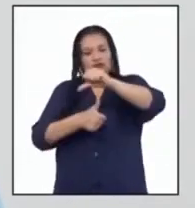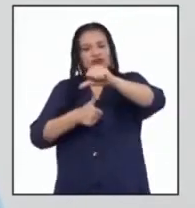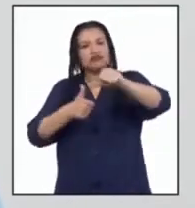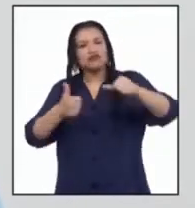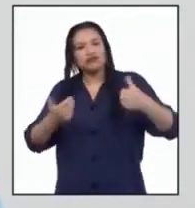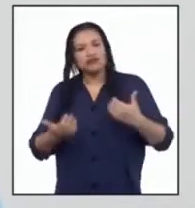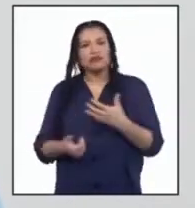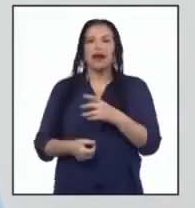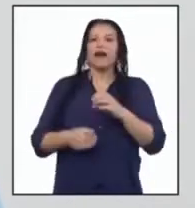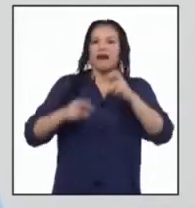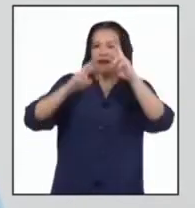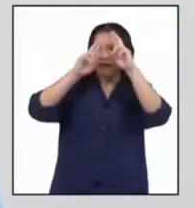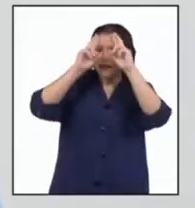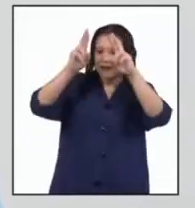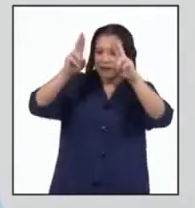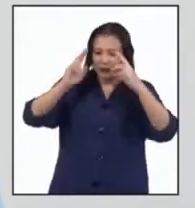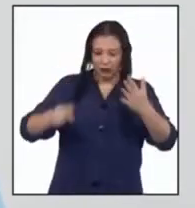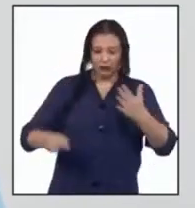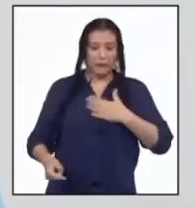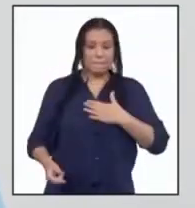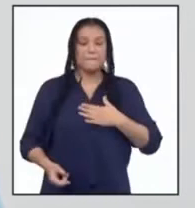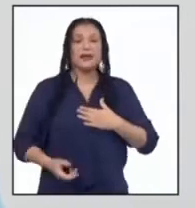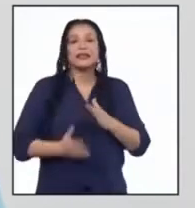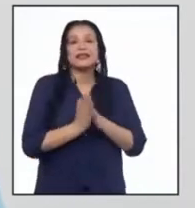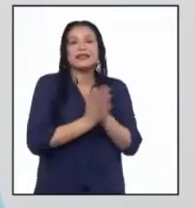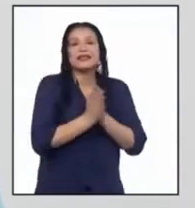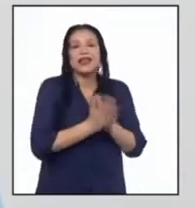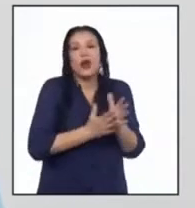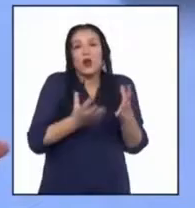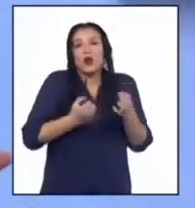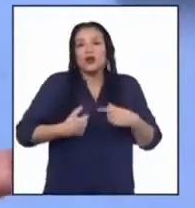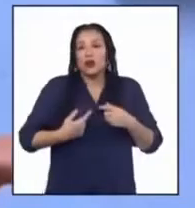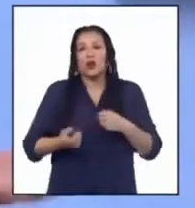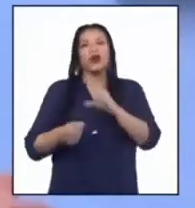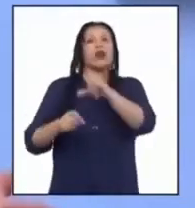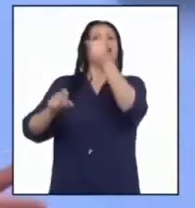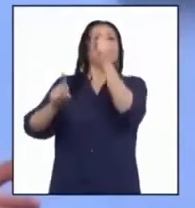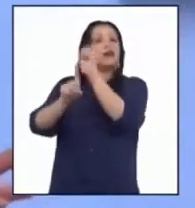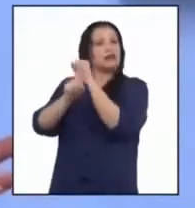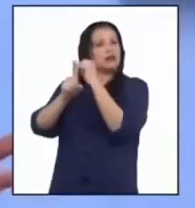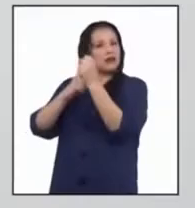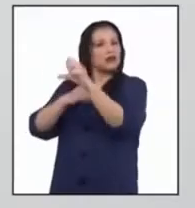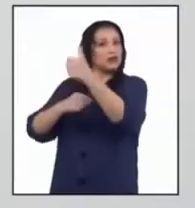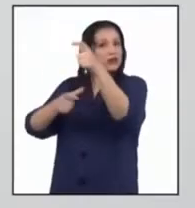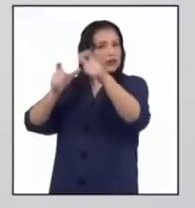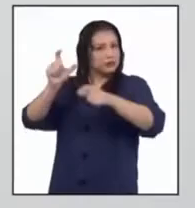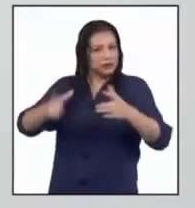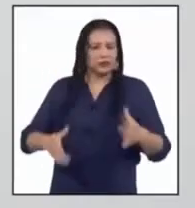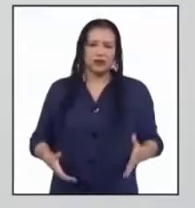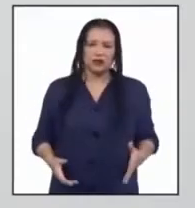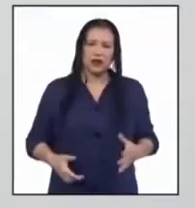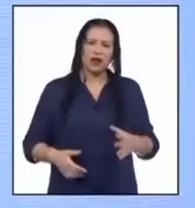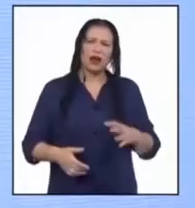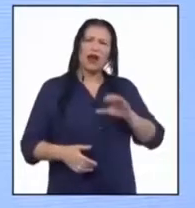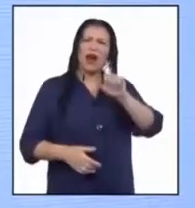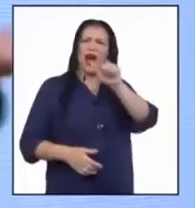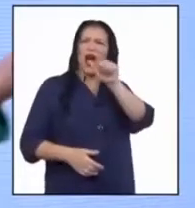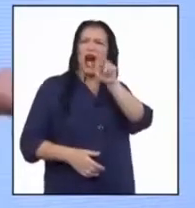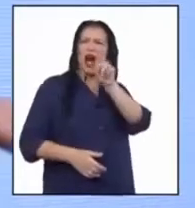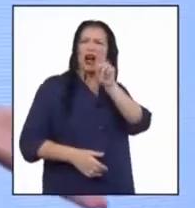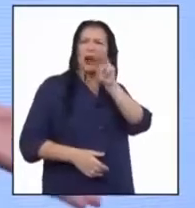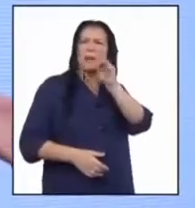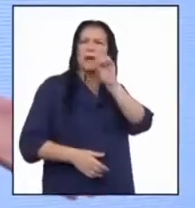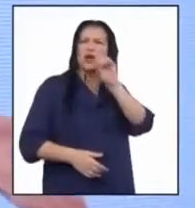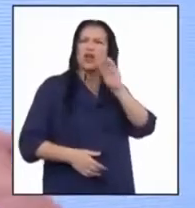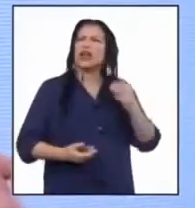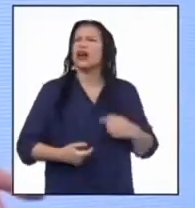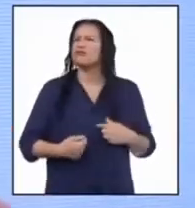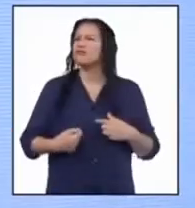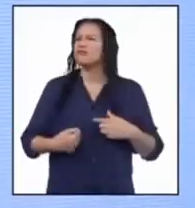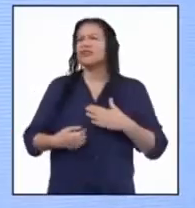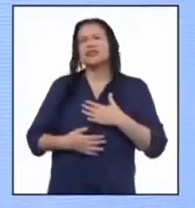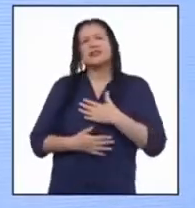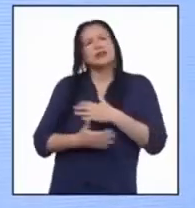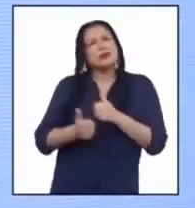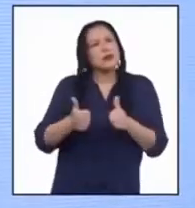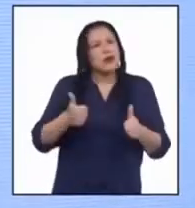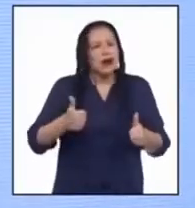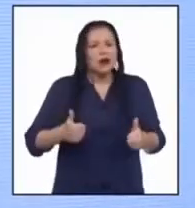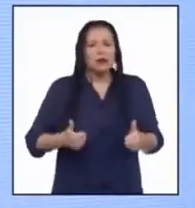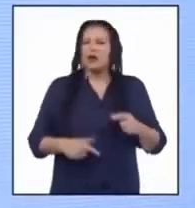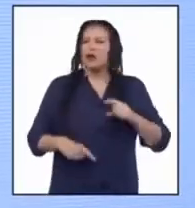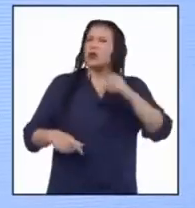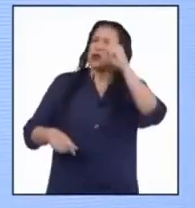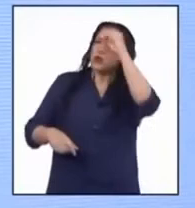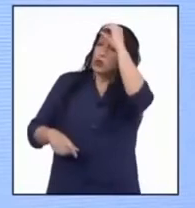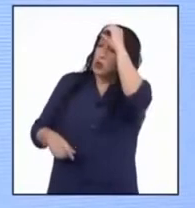entre nuestra dimensión personal y la social. ¿Armonía? Por supuesto. Pero, ¿cómo sabré yo qué es lo que prefieren